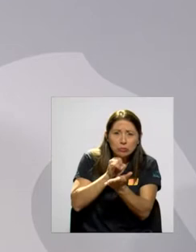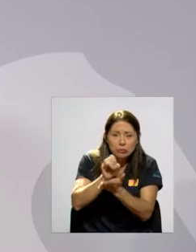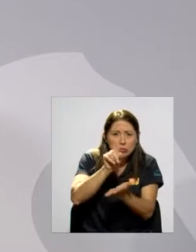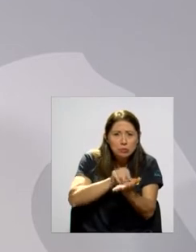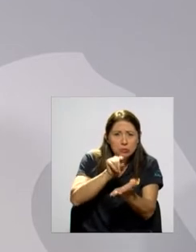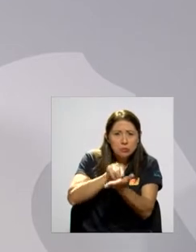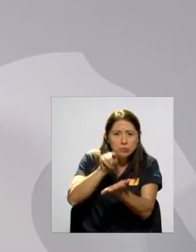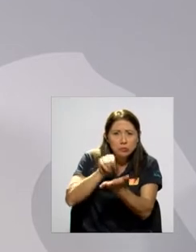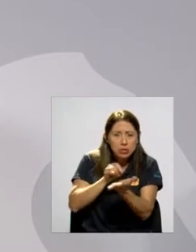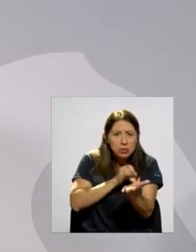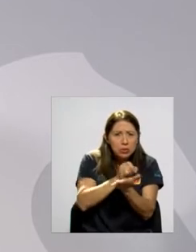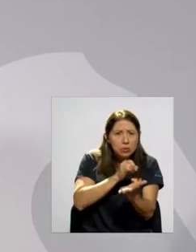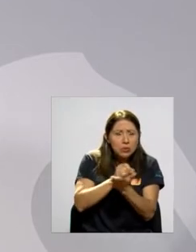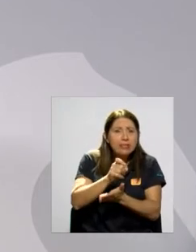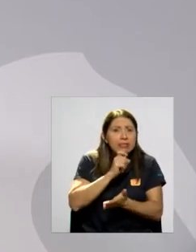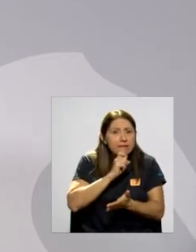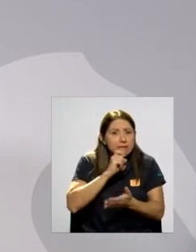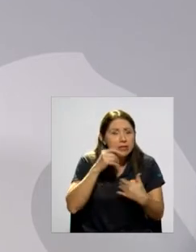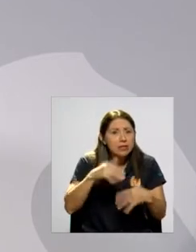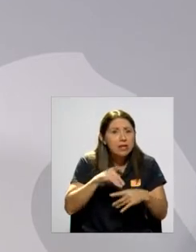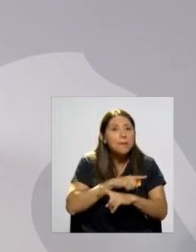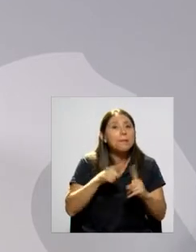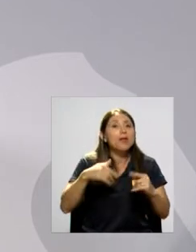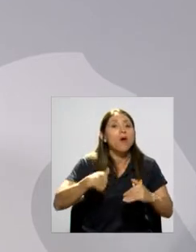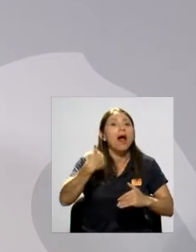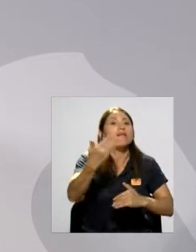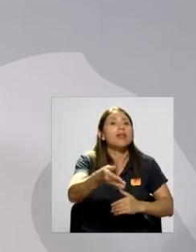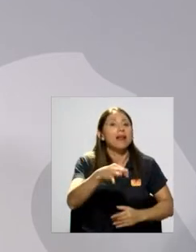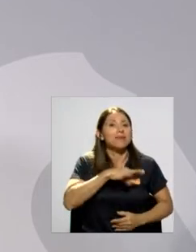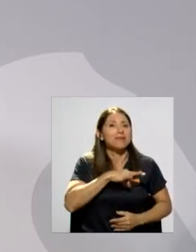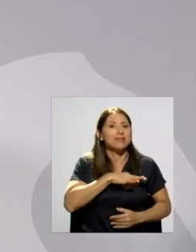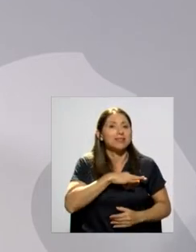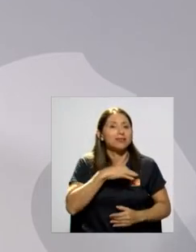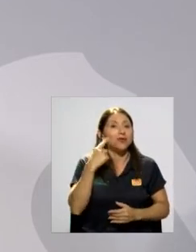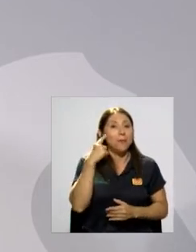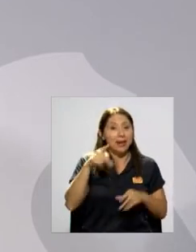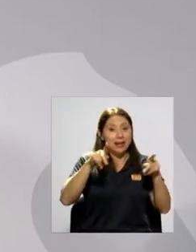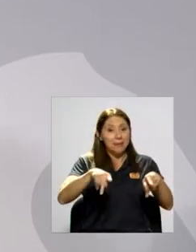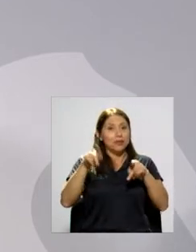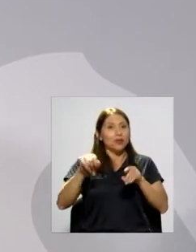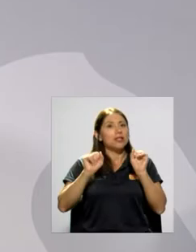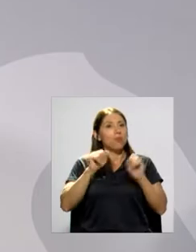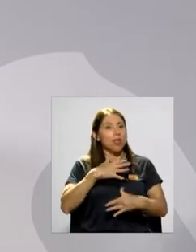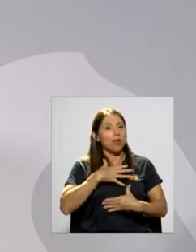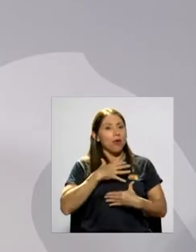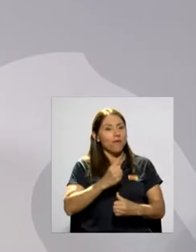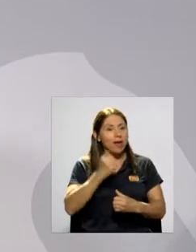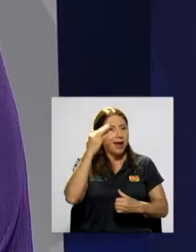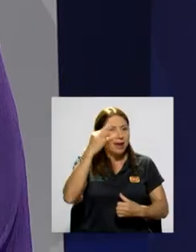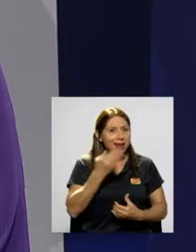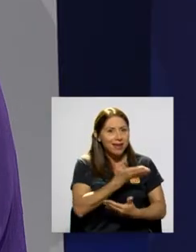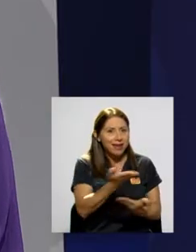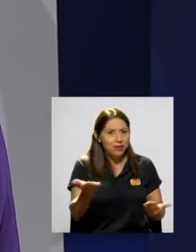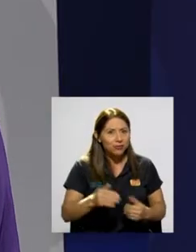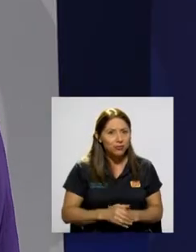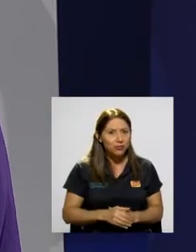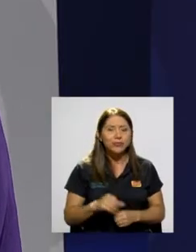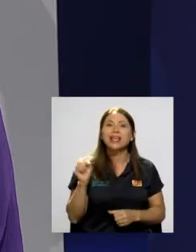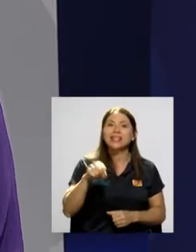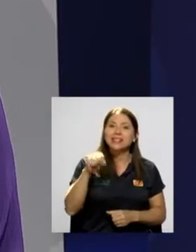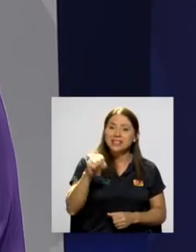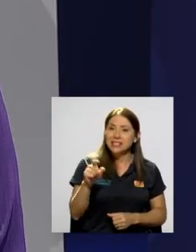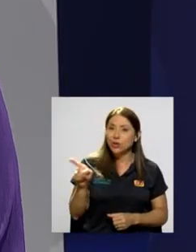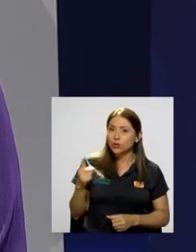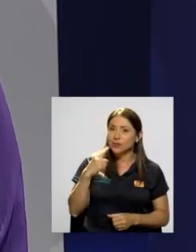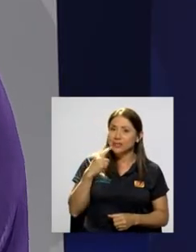costosa, pero que al final también da réditos en términos de credibilidad, que es otro tema que podemos seguir conversando. Sí, eso que usted menciona es